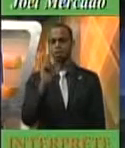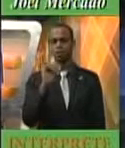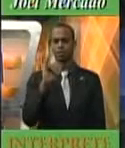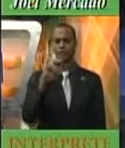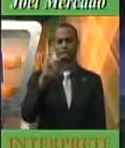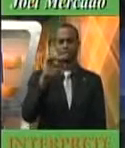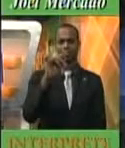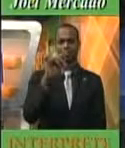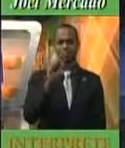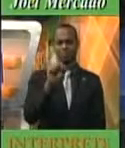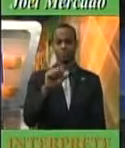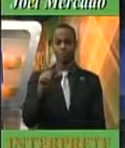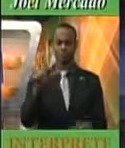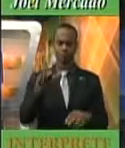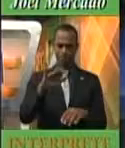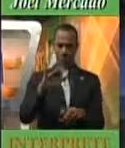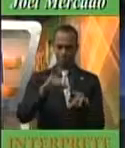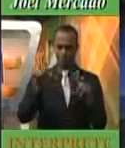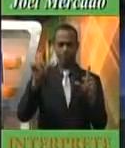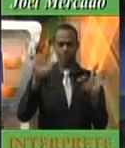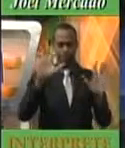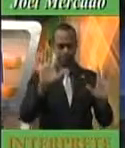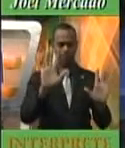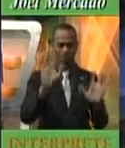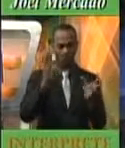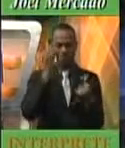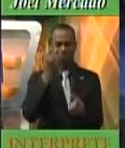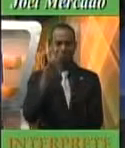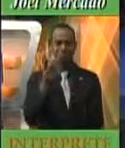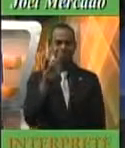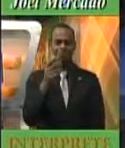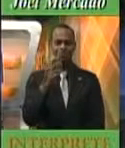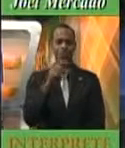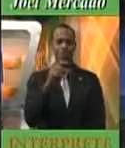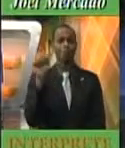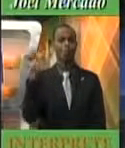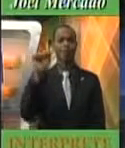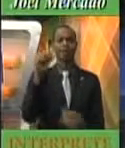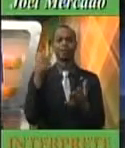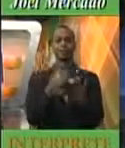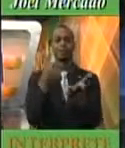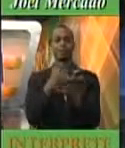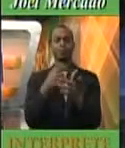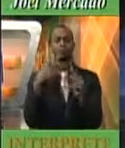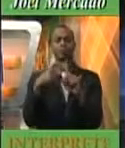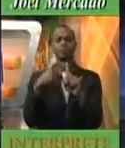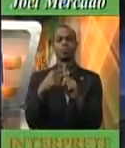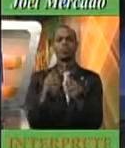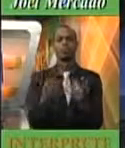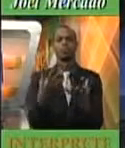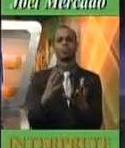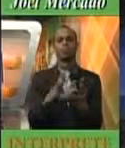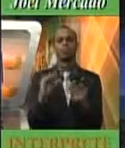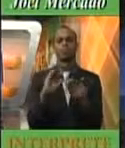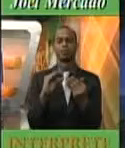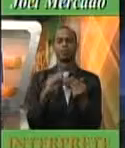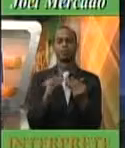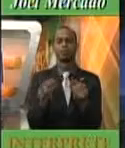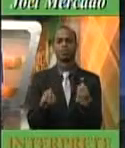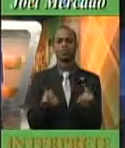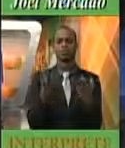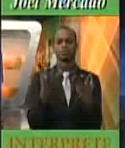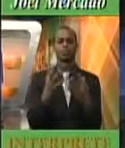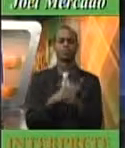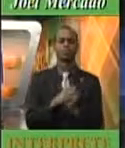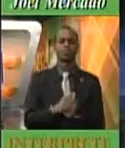responder. ¿Dónde está el universo que está siendo impactado positivamente? Mira, vamos a señalar algunas cosas. ¿Cuánto señaló